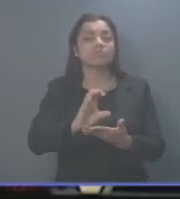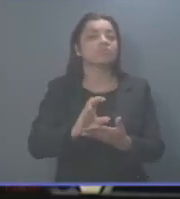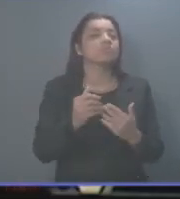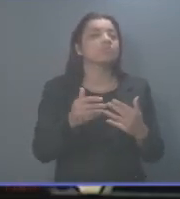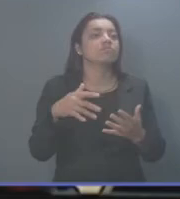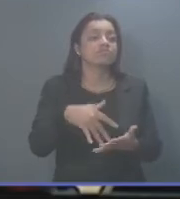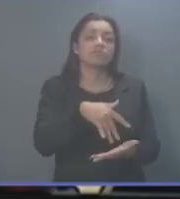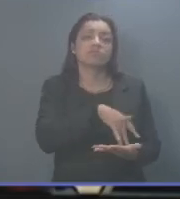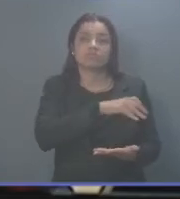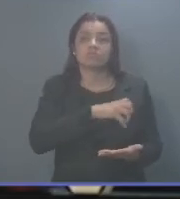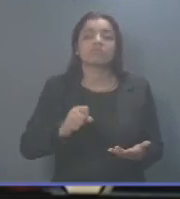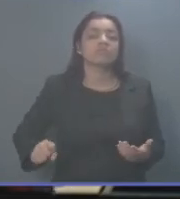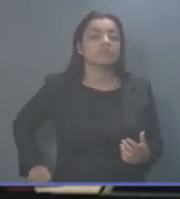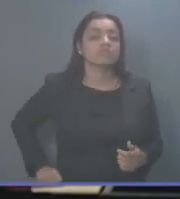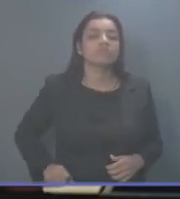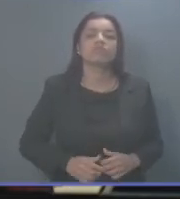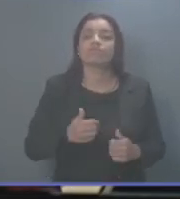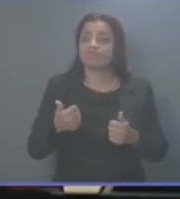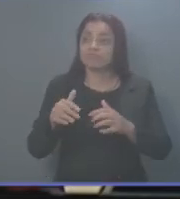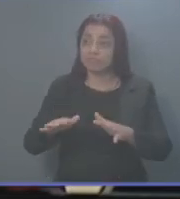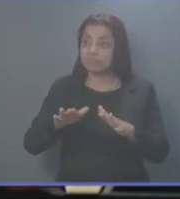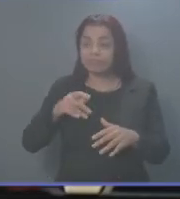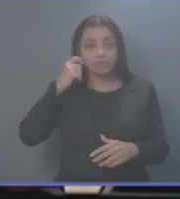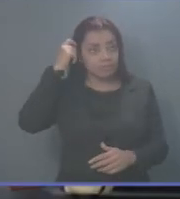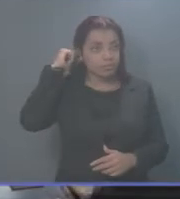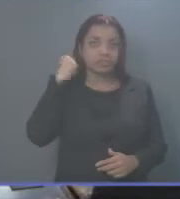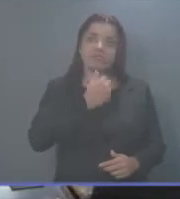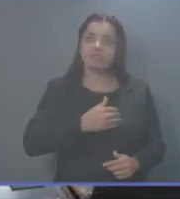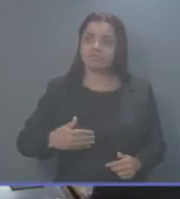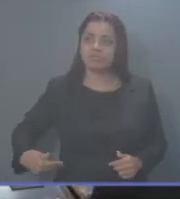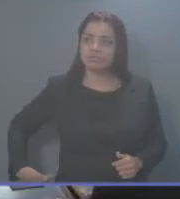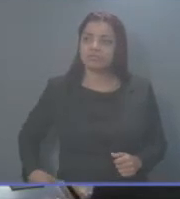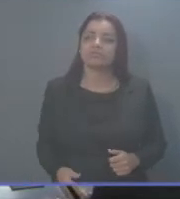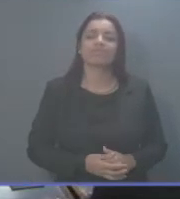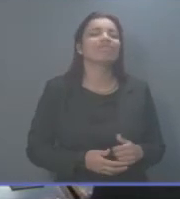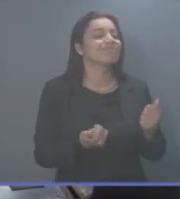el pueblo salvadoreño. Muchas gracias, presidente. Gracias, diputado.